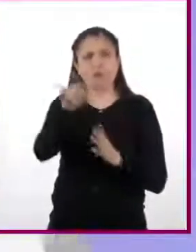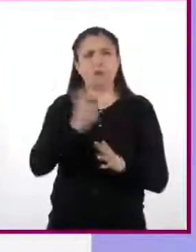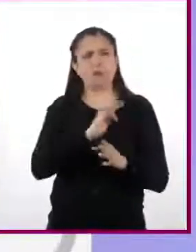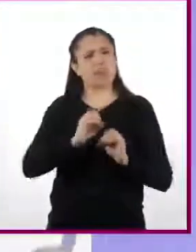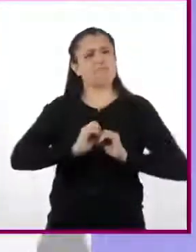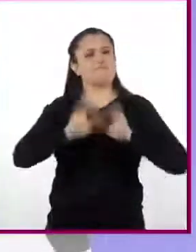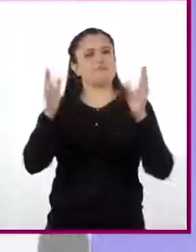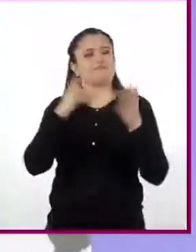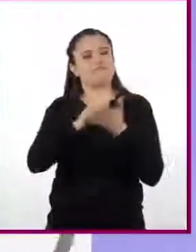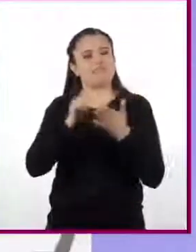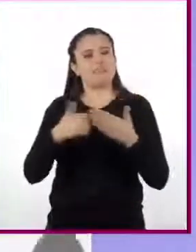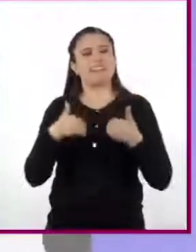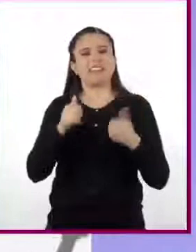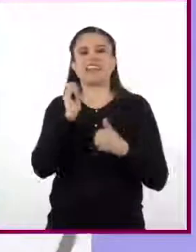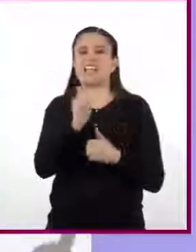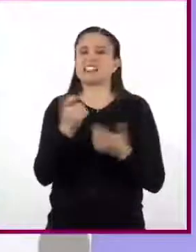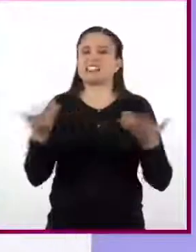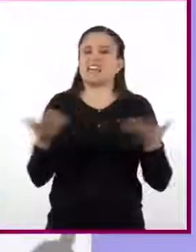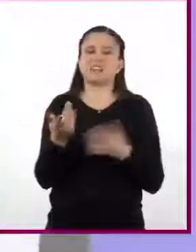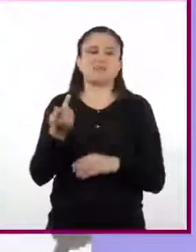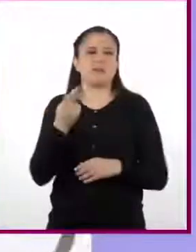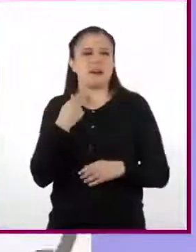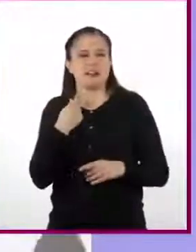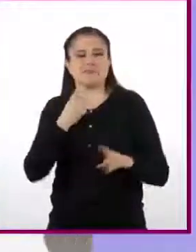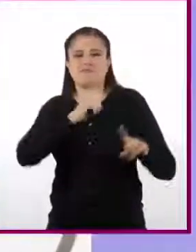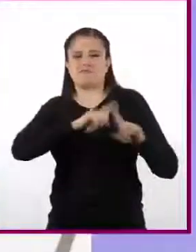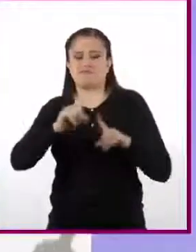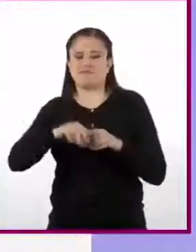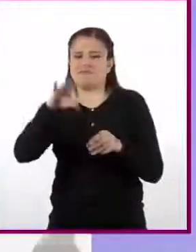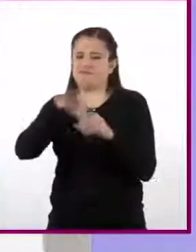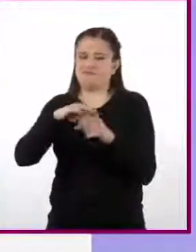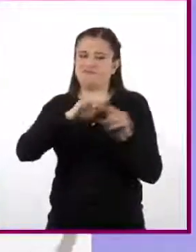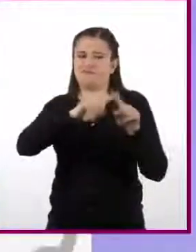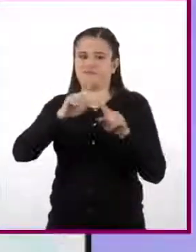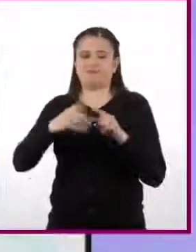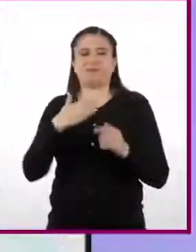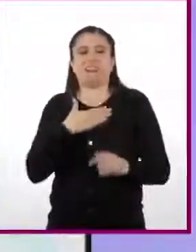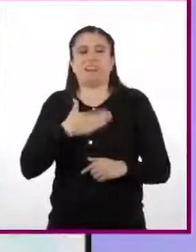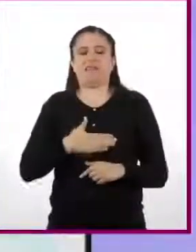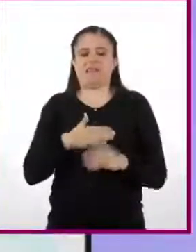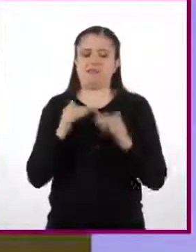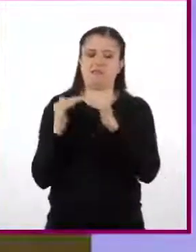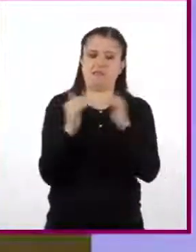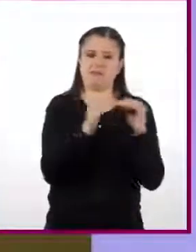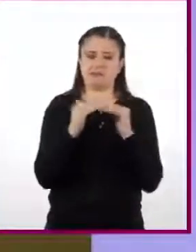el ejercicio del poder, los partidos políticos y la democracia.